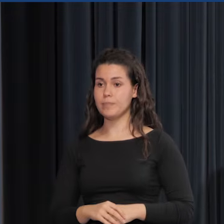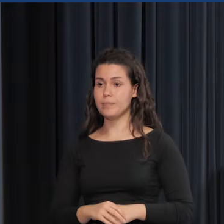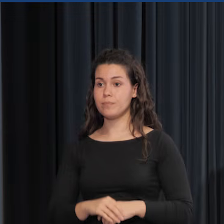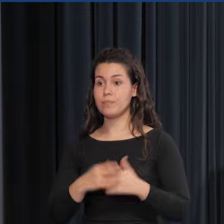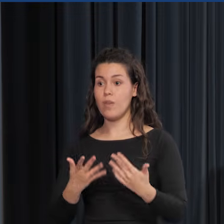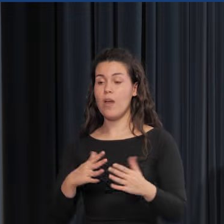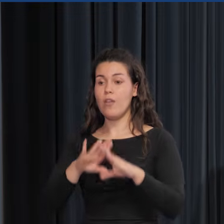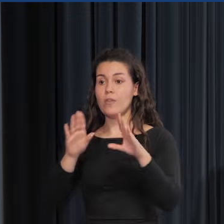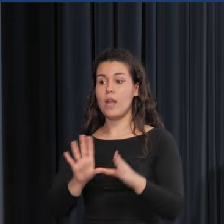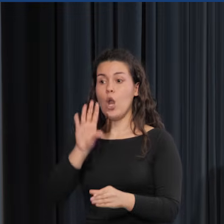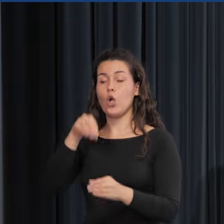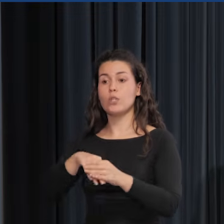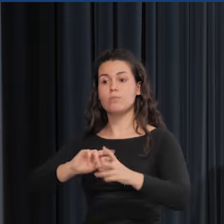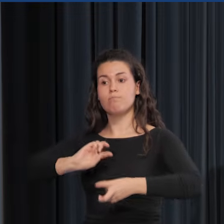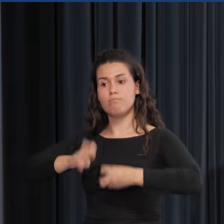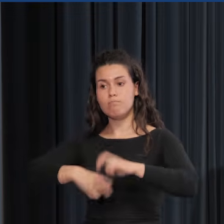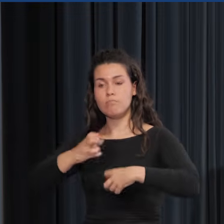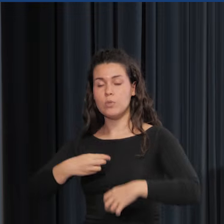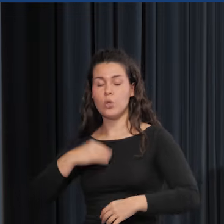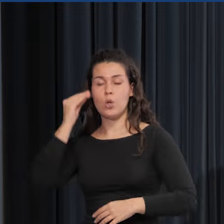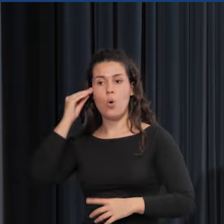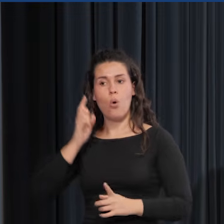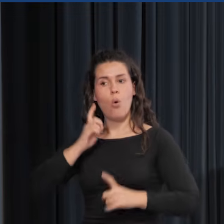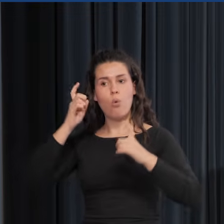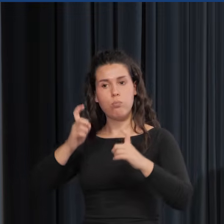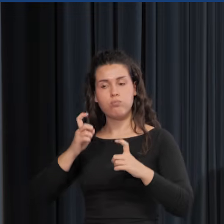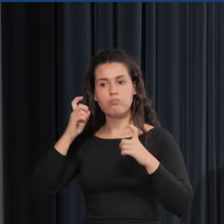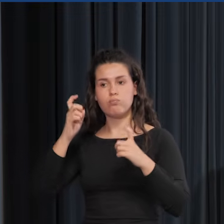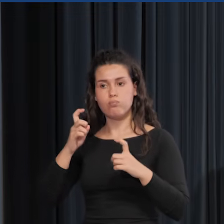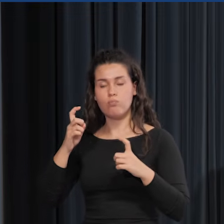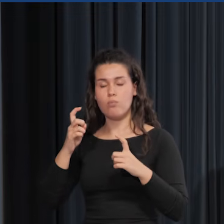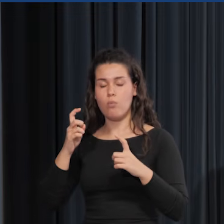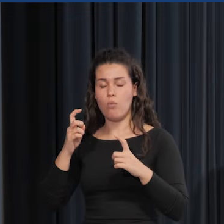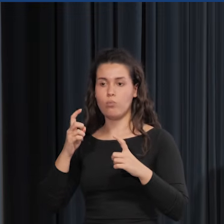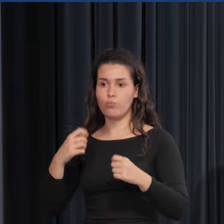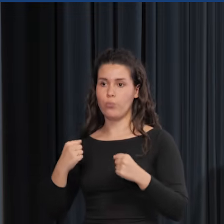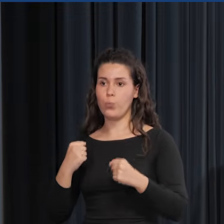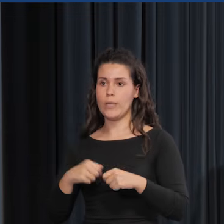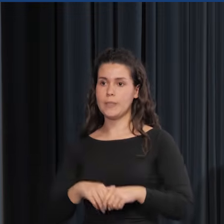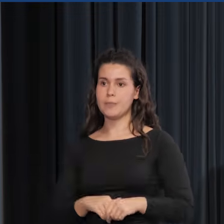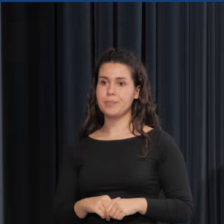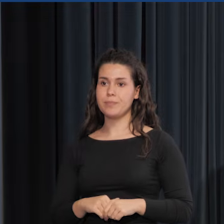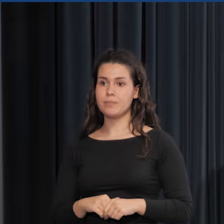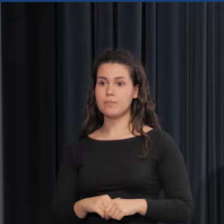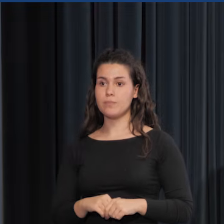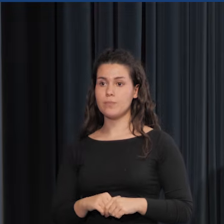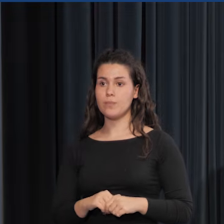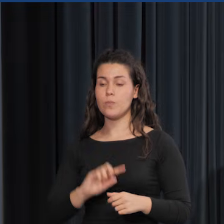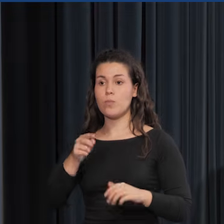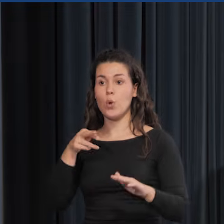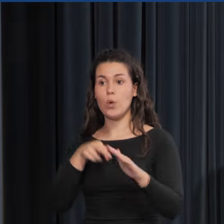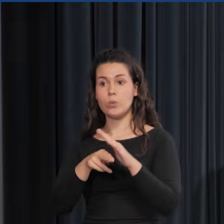actualización de contenidos, yo creo que se ha hecho un esfuerzo pues muy grande. En cuanto a los recursos disponibles, pues